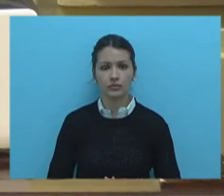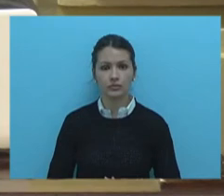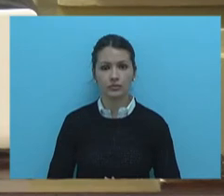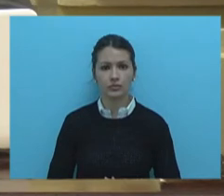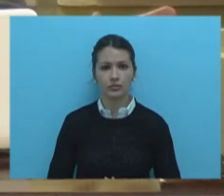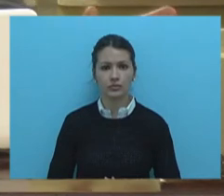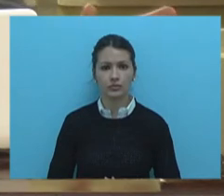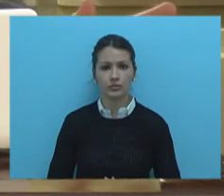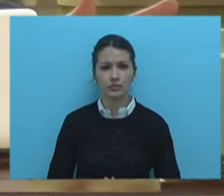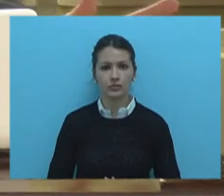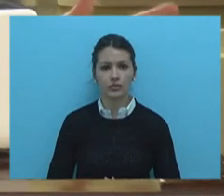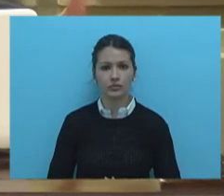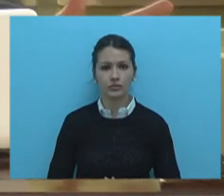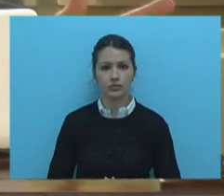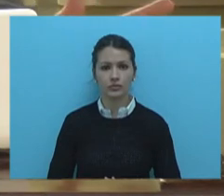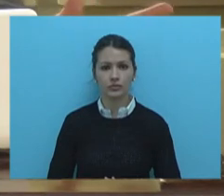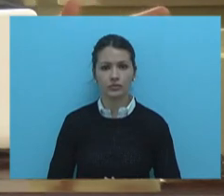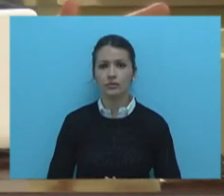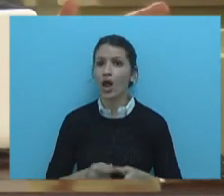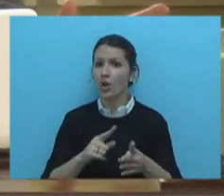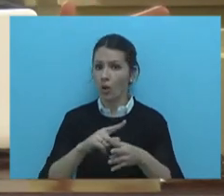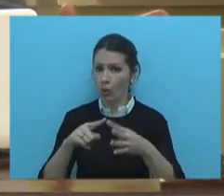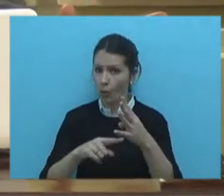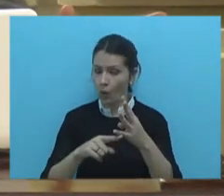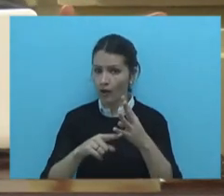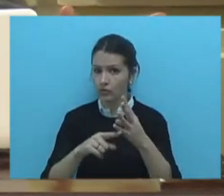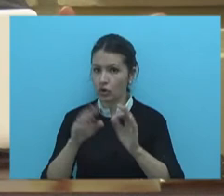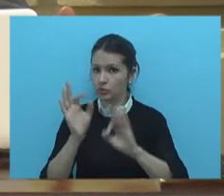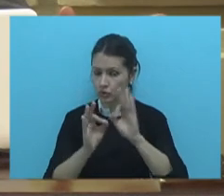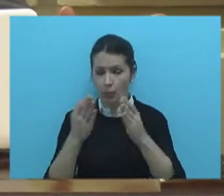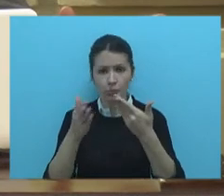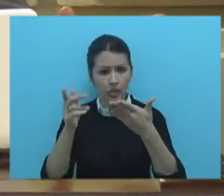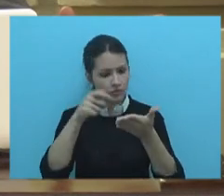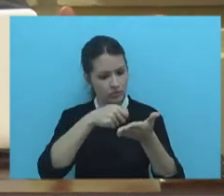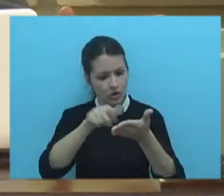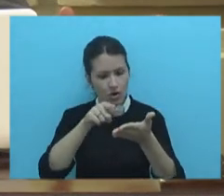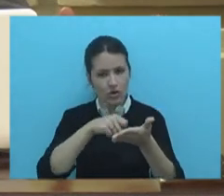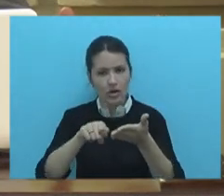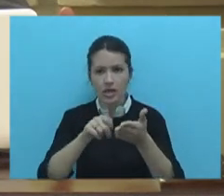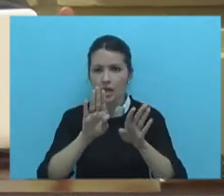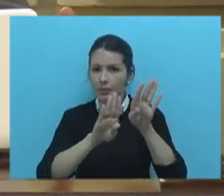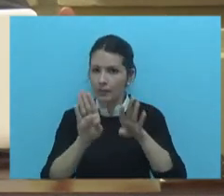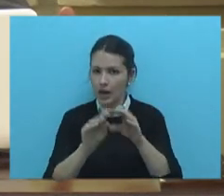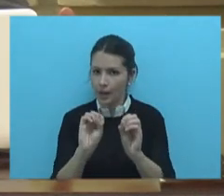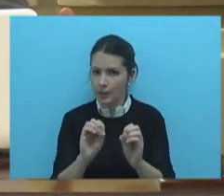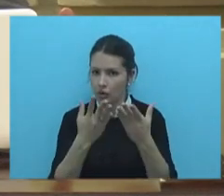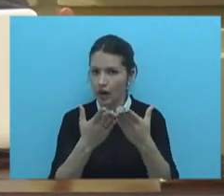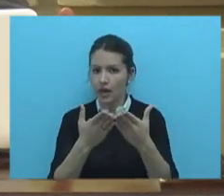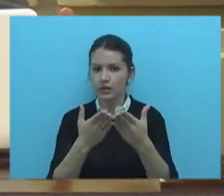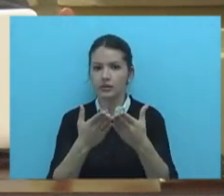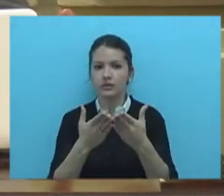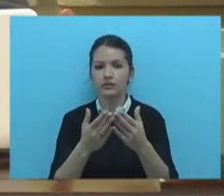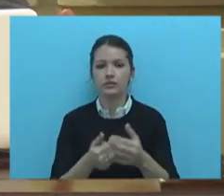digamos, lo podemos llegar a modificar en algún artículo o la técnica legislativa,